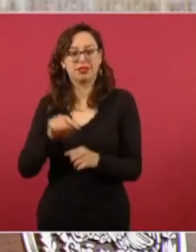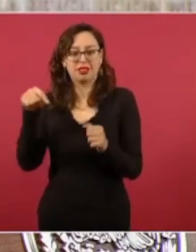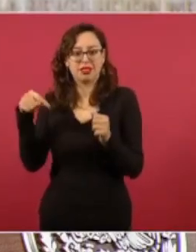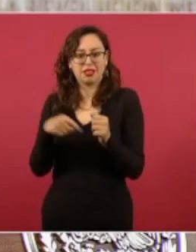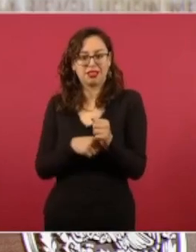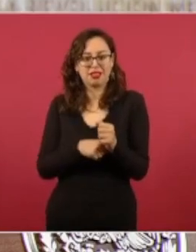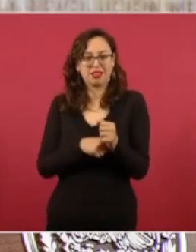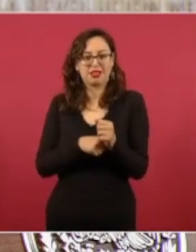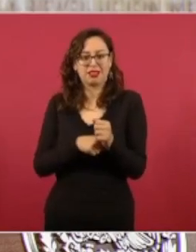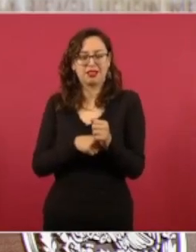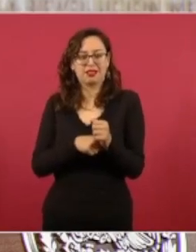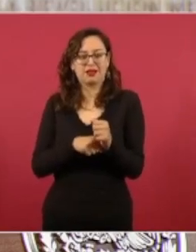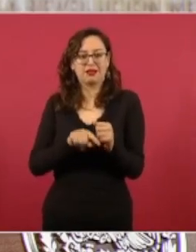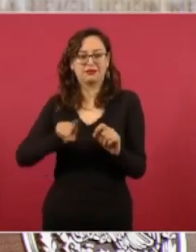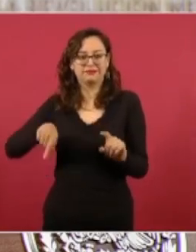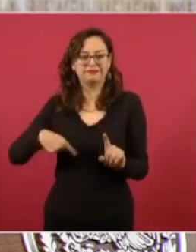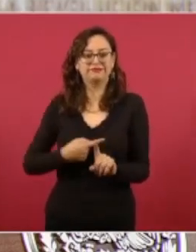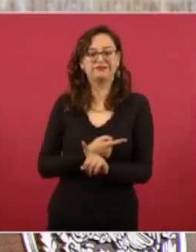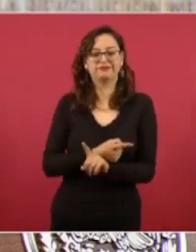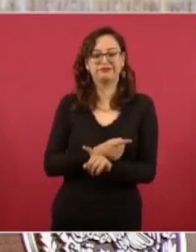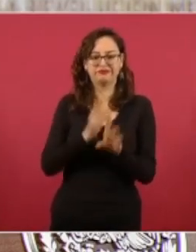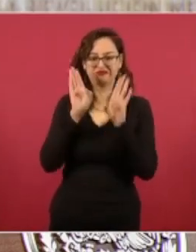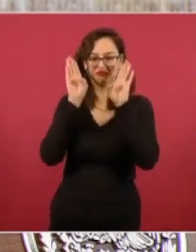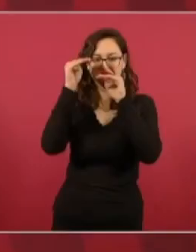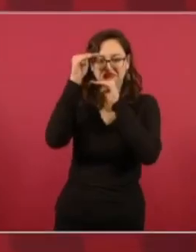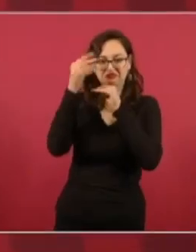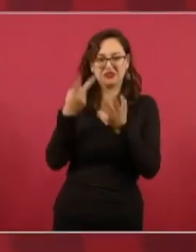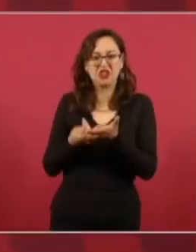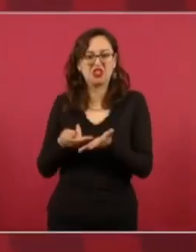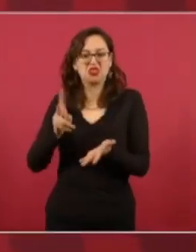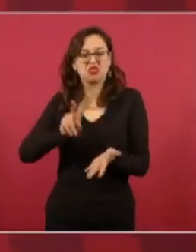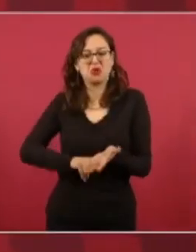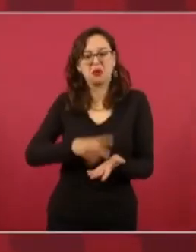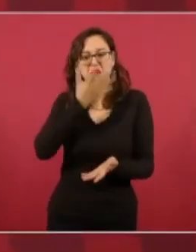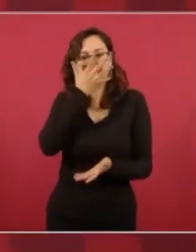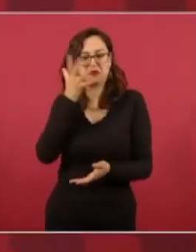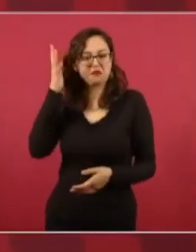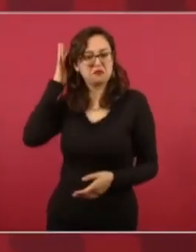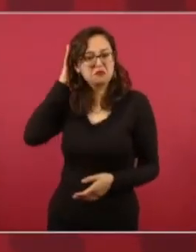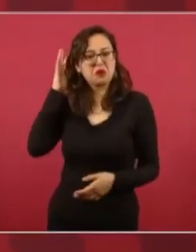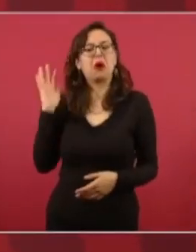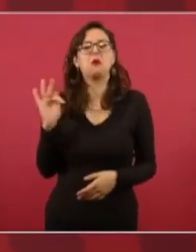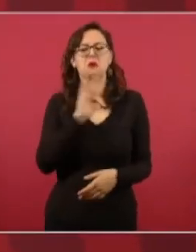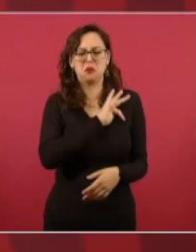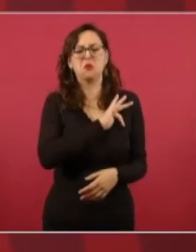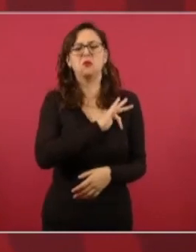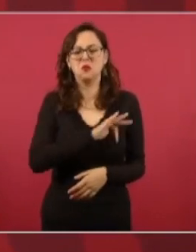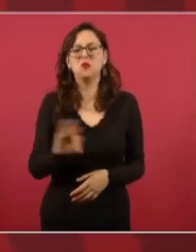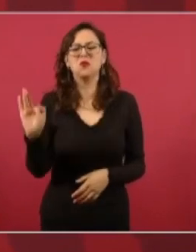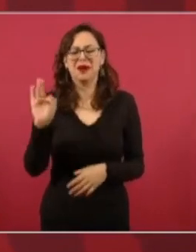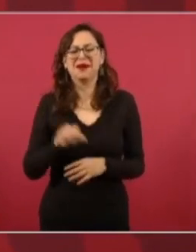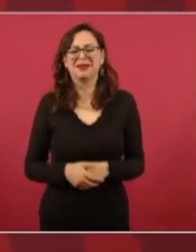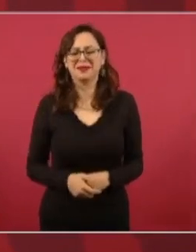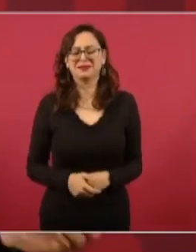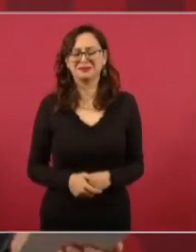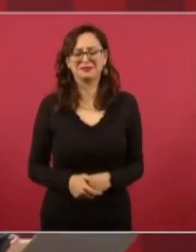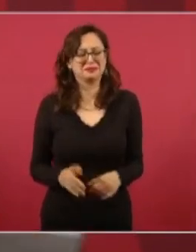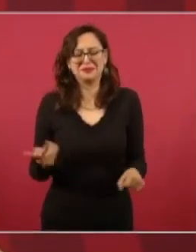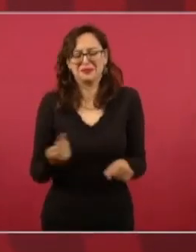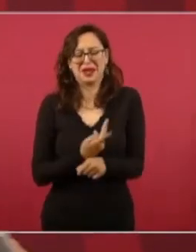se es conservador.